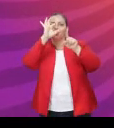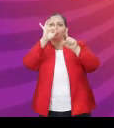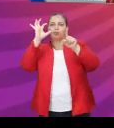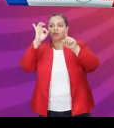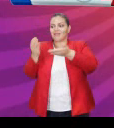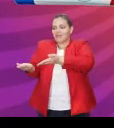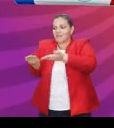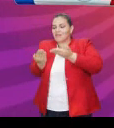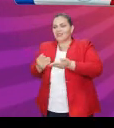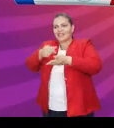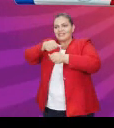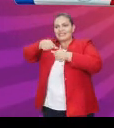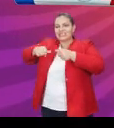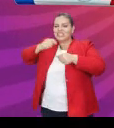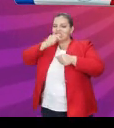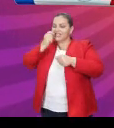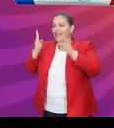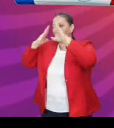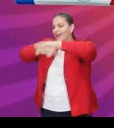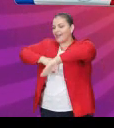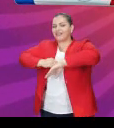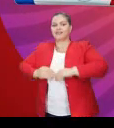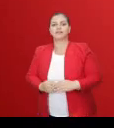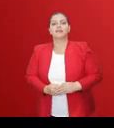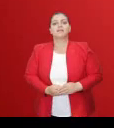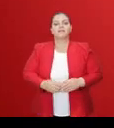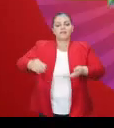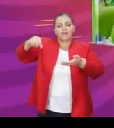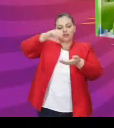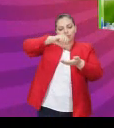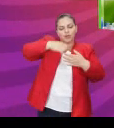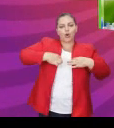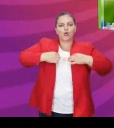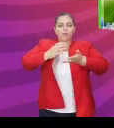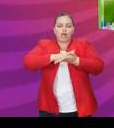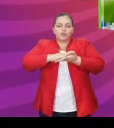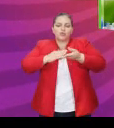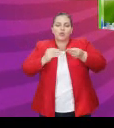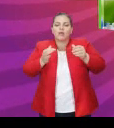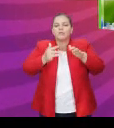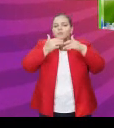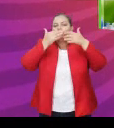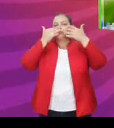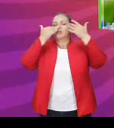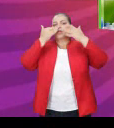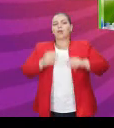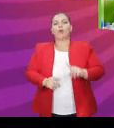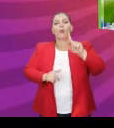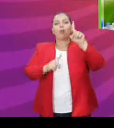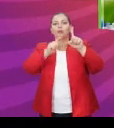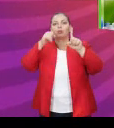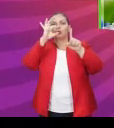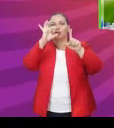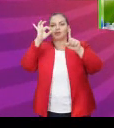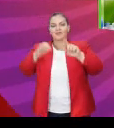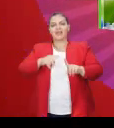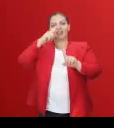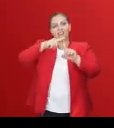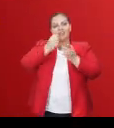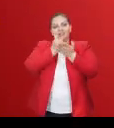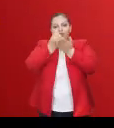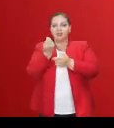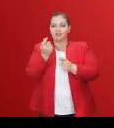cada uno. Gratis crema dental 60 gramos a $1.99. Suavizante Aromatel 425 ml,